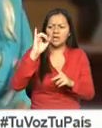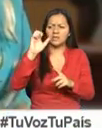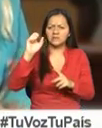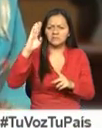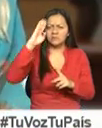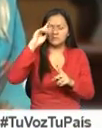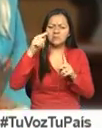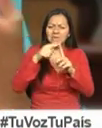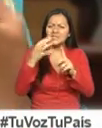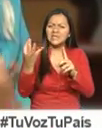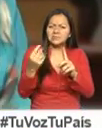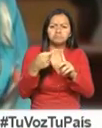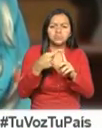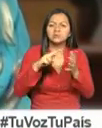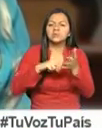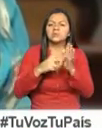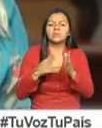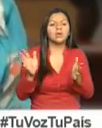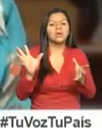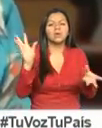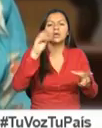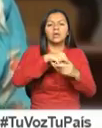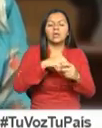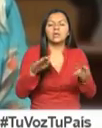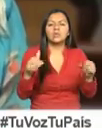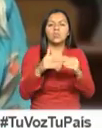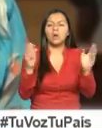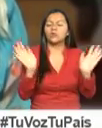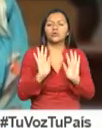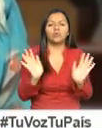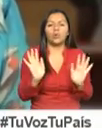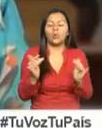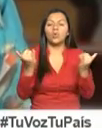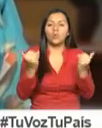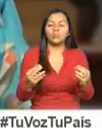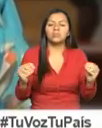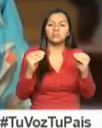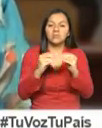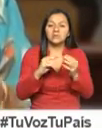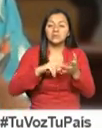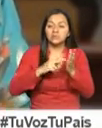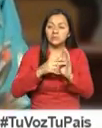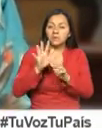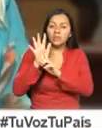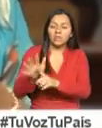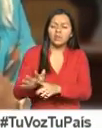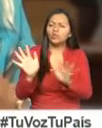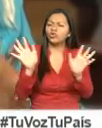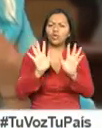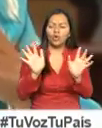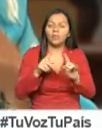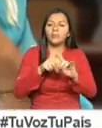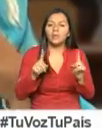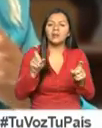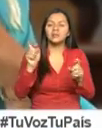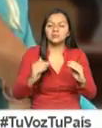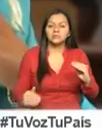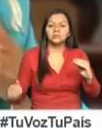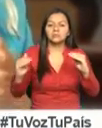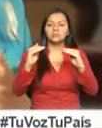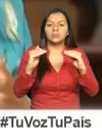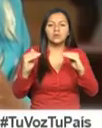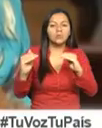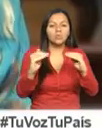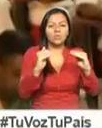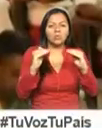las acciones, por todo lo que son las Fuerzas Armadas. No estamos desconociendo el régimen especial, pero es necesario equiparar y buscar la equidad y